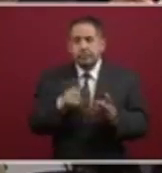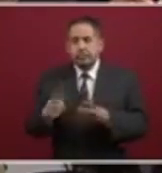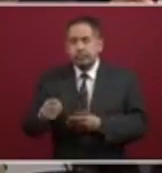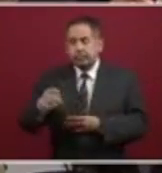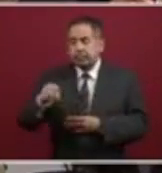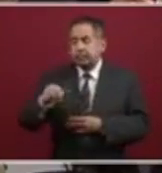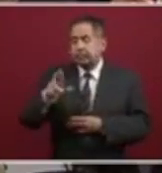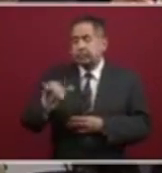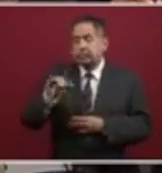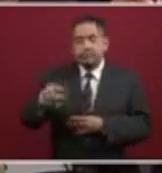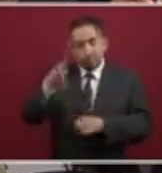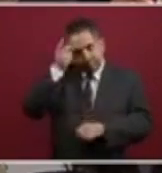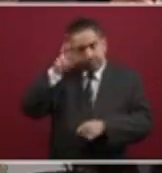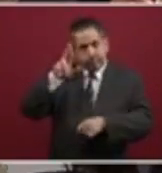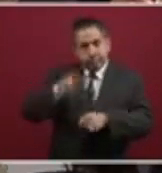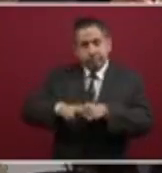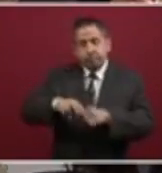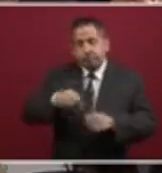de México.